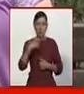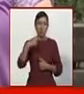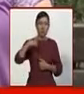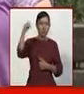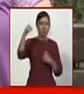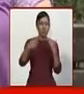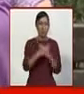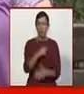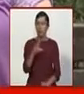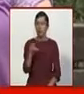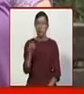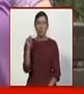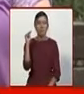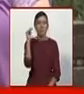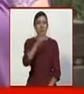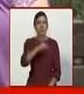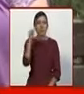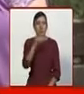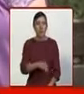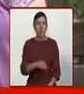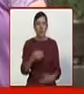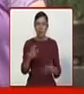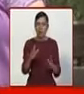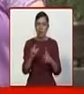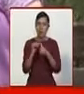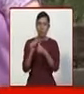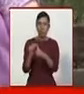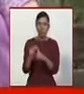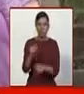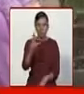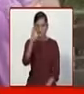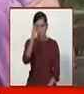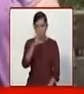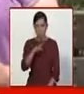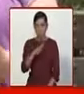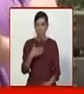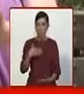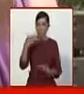suicidio. No es un suicidio, le dijo mi cuñado, que es médico.